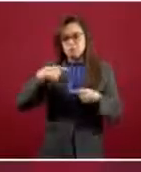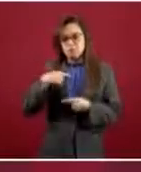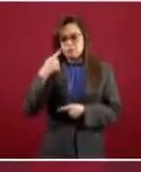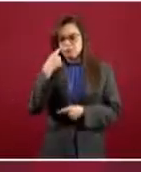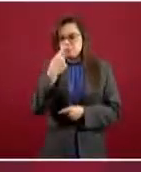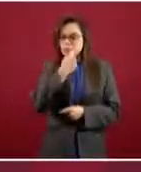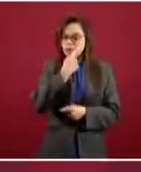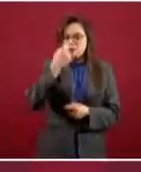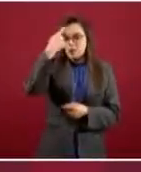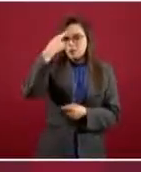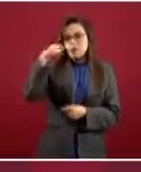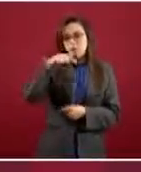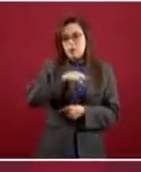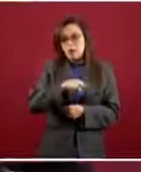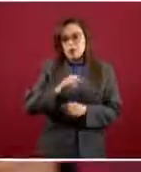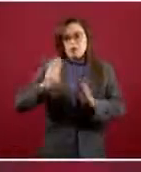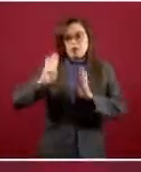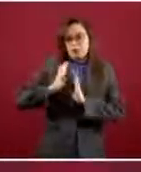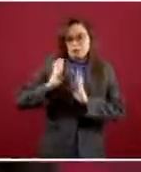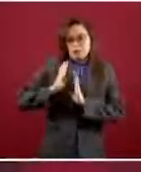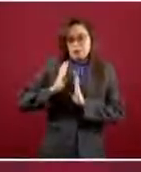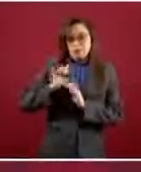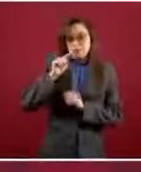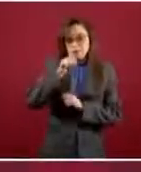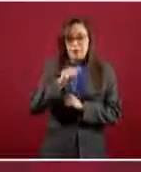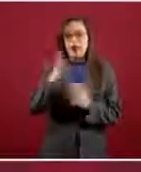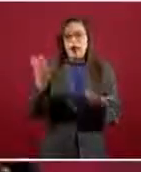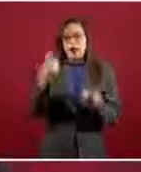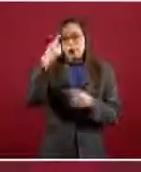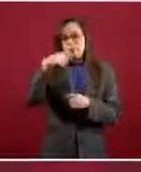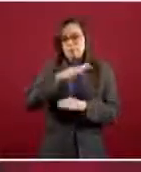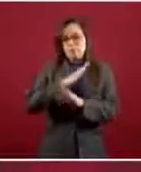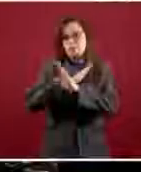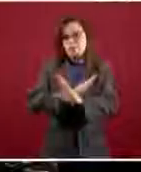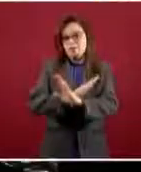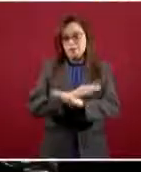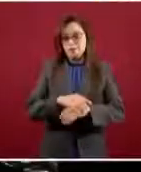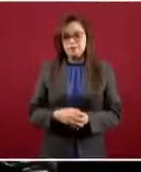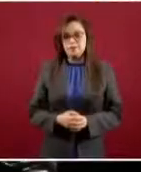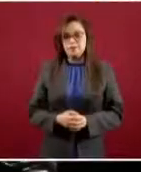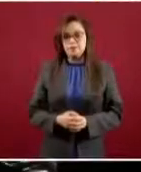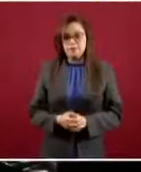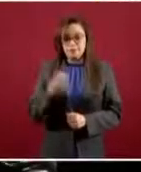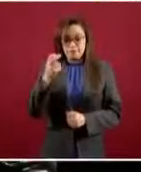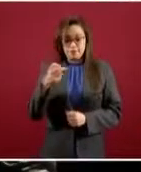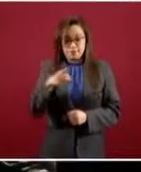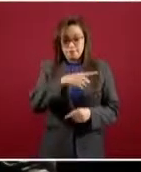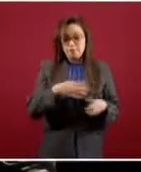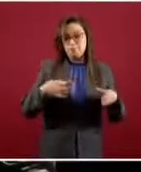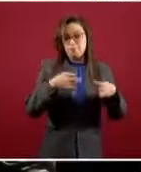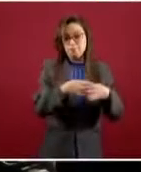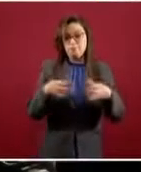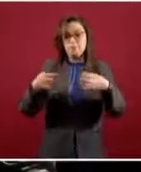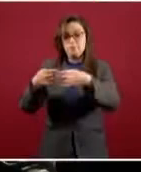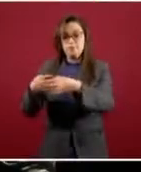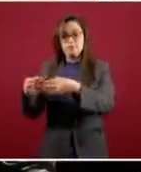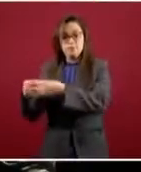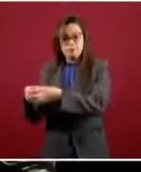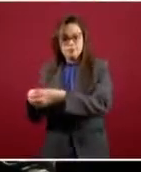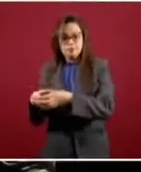militar. Desde las ciudades amuralladas era el espacio contenido en donde había